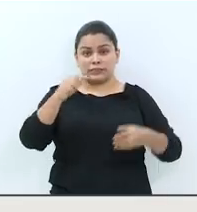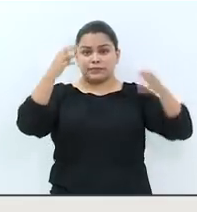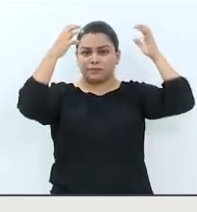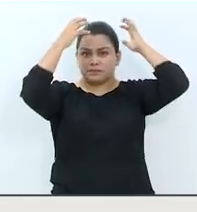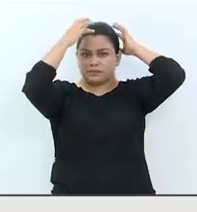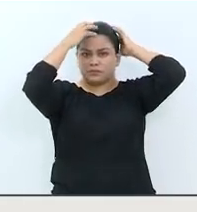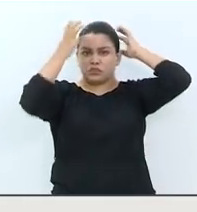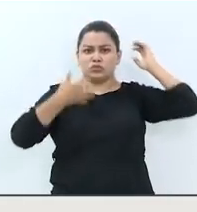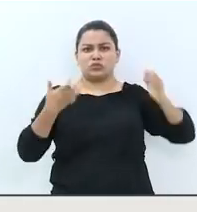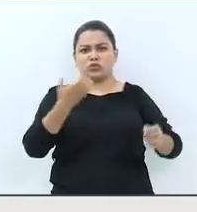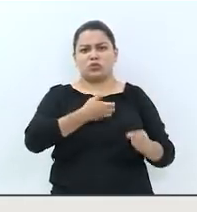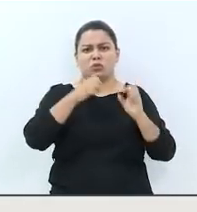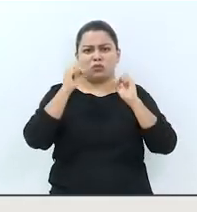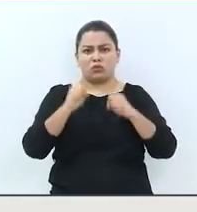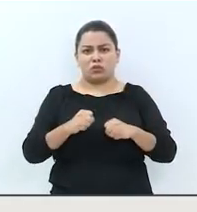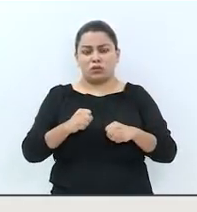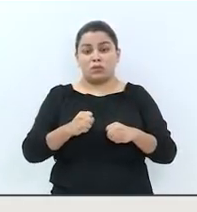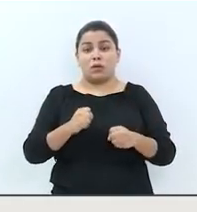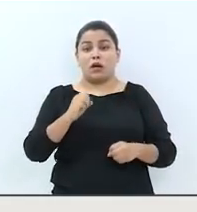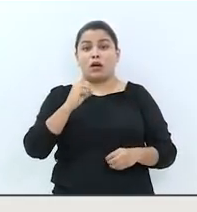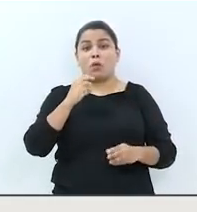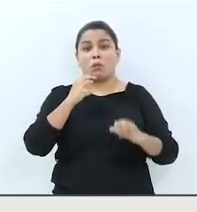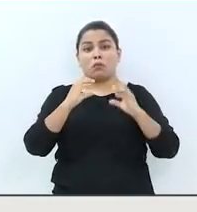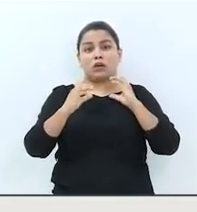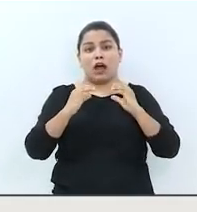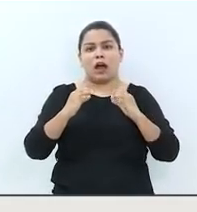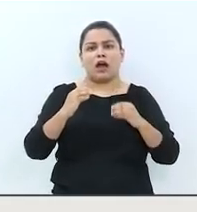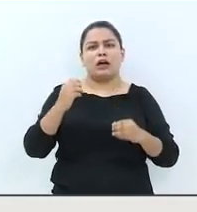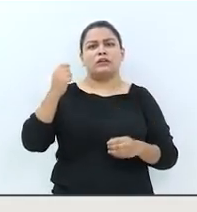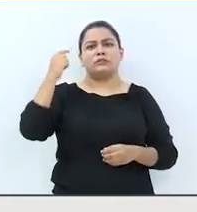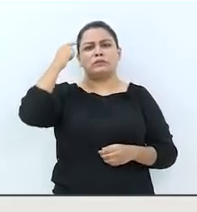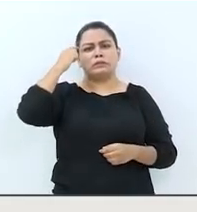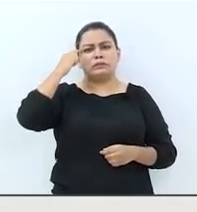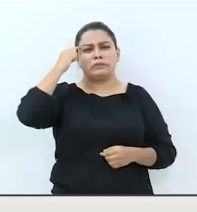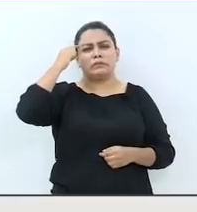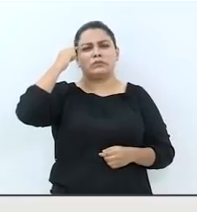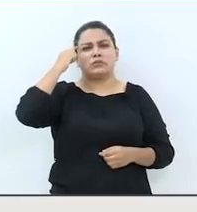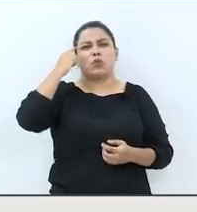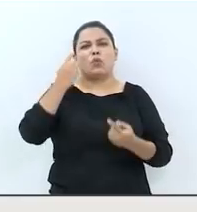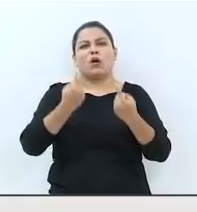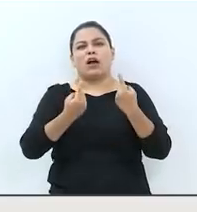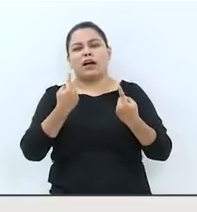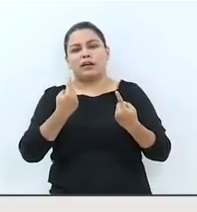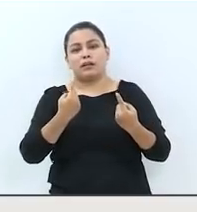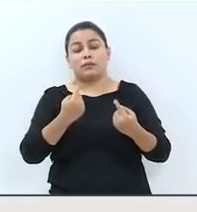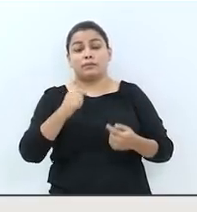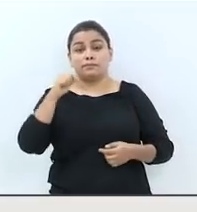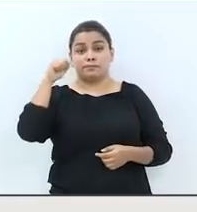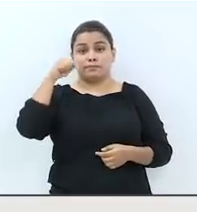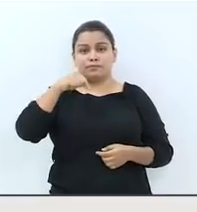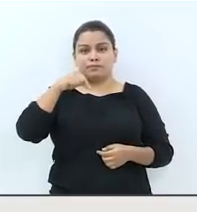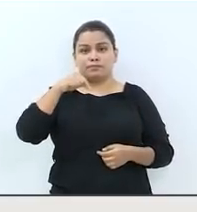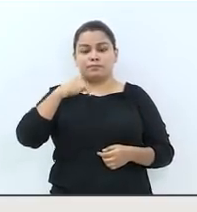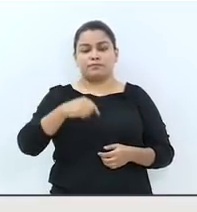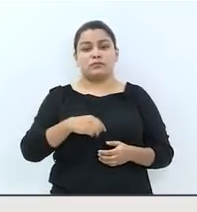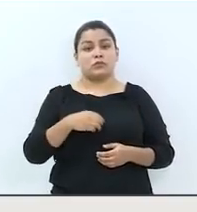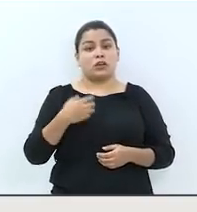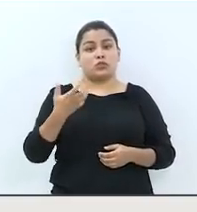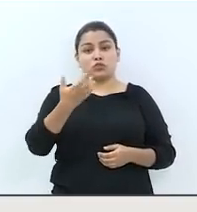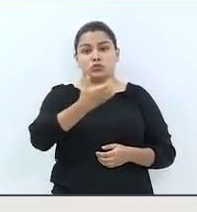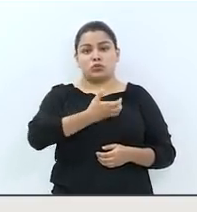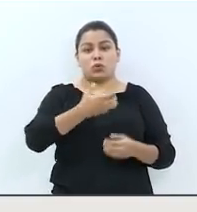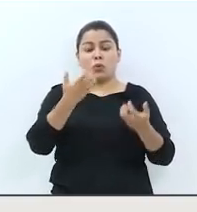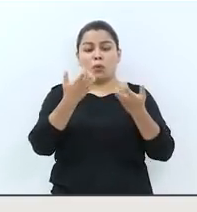¿cómo nosotros podríamos hablar de reflexión? ¿Sobre qué reflexionaríamos? Entonces, este es un punto, equipazo y